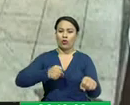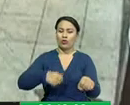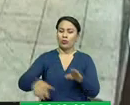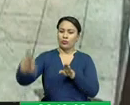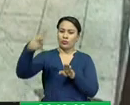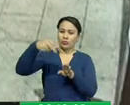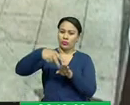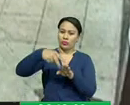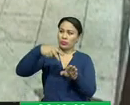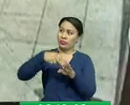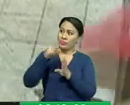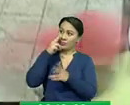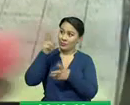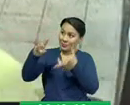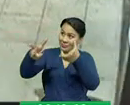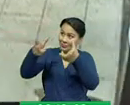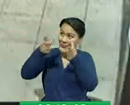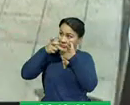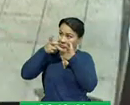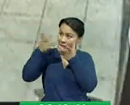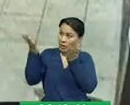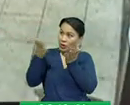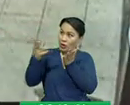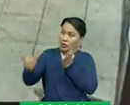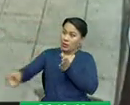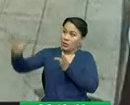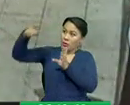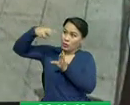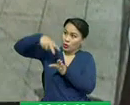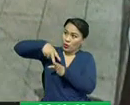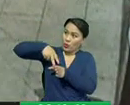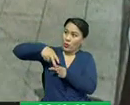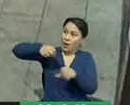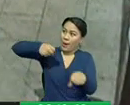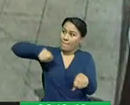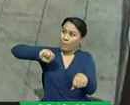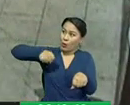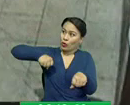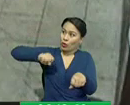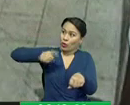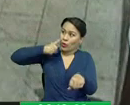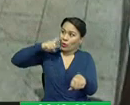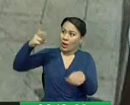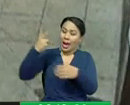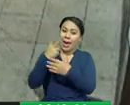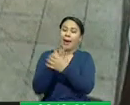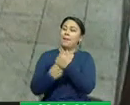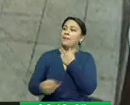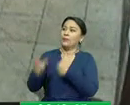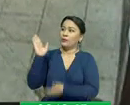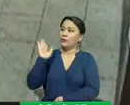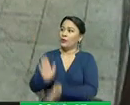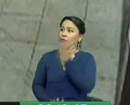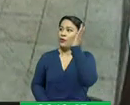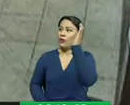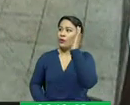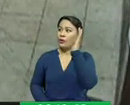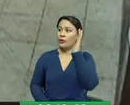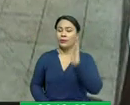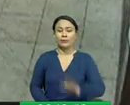una cámara externa capto el instante en el cual subió a la motocicleta y ambos se alejaron del